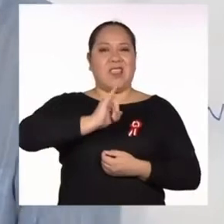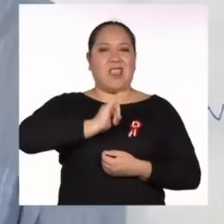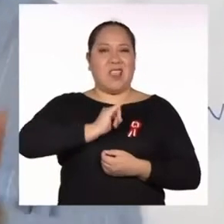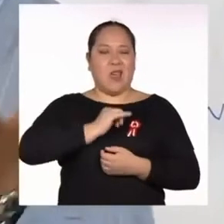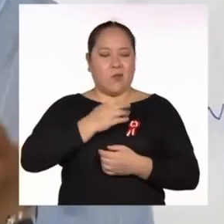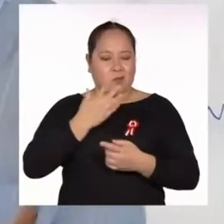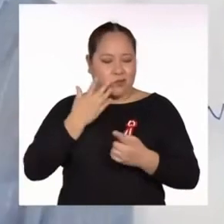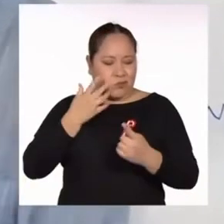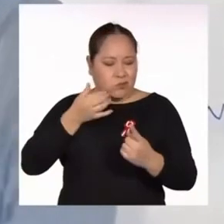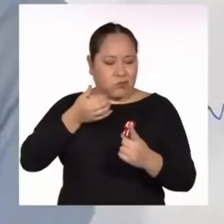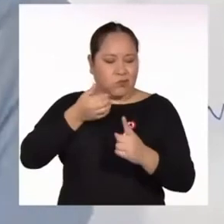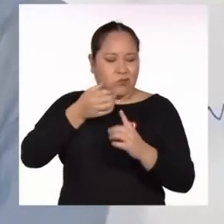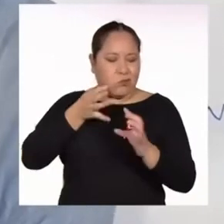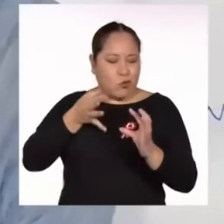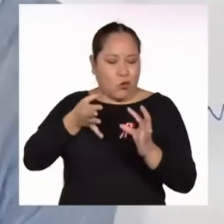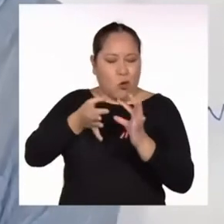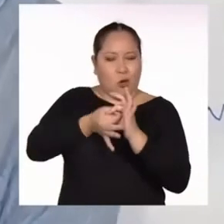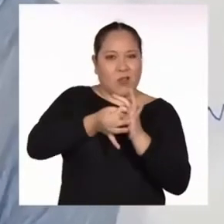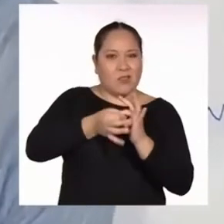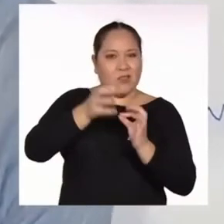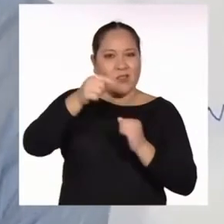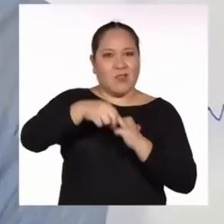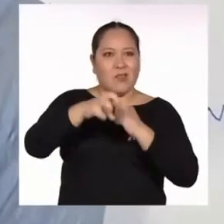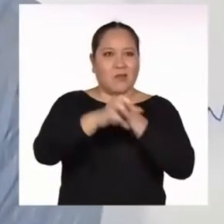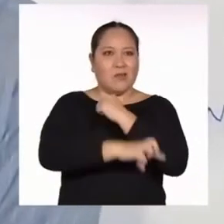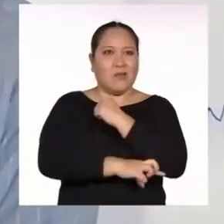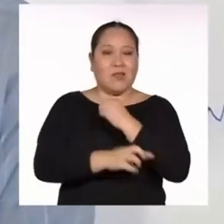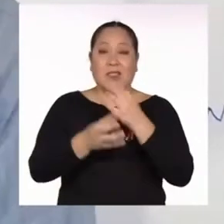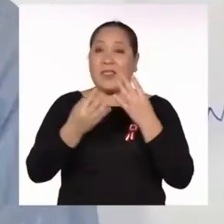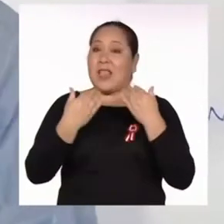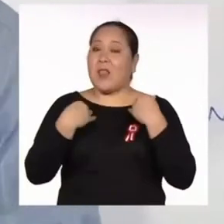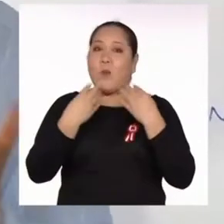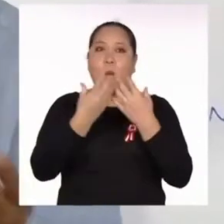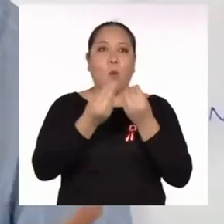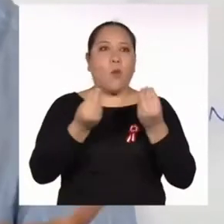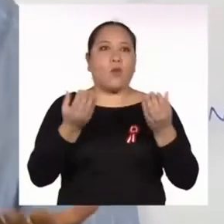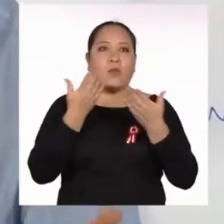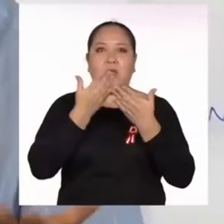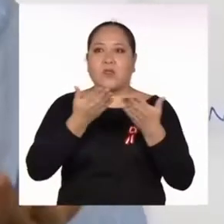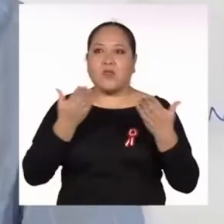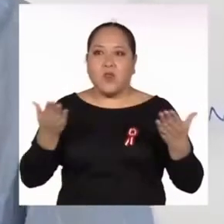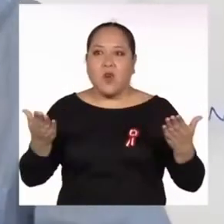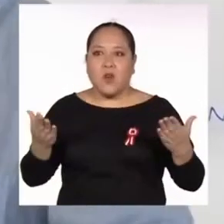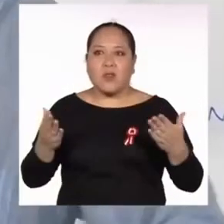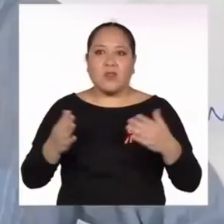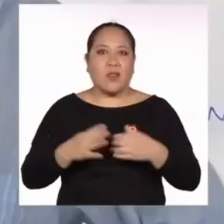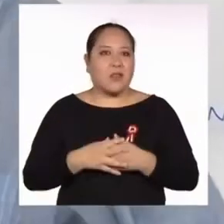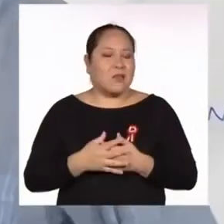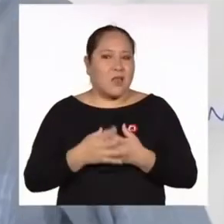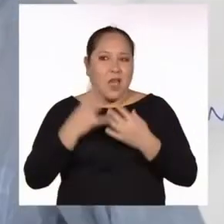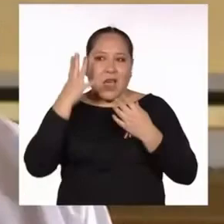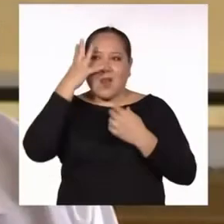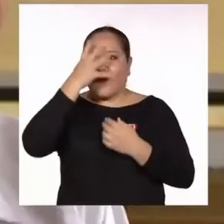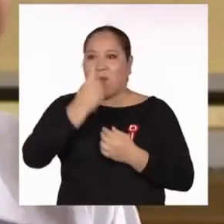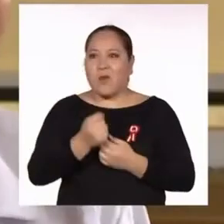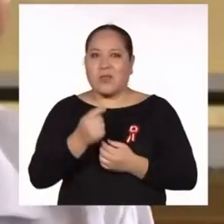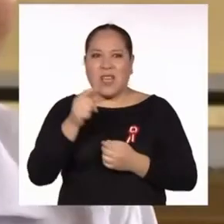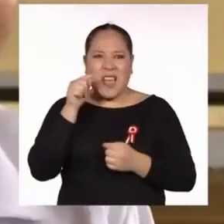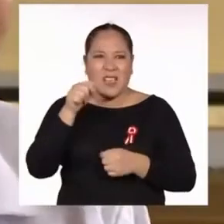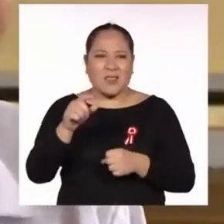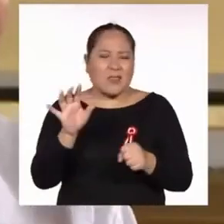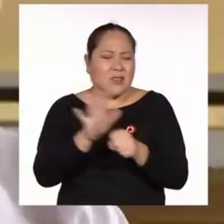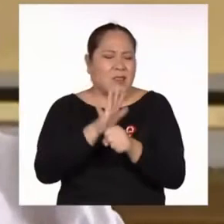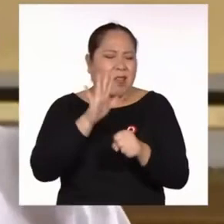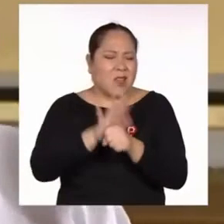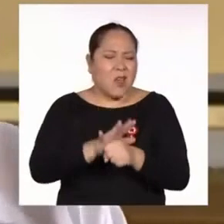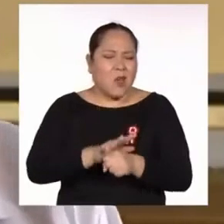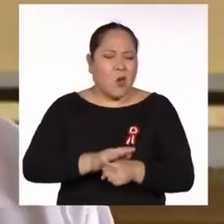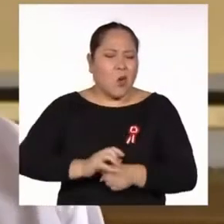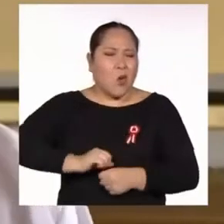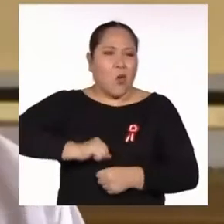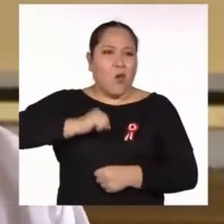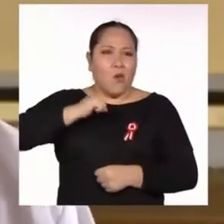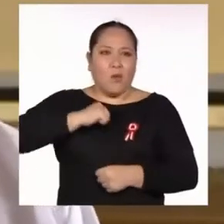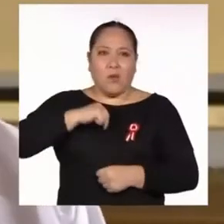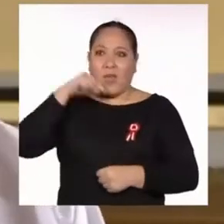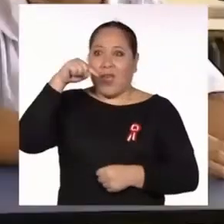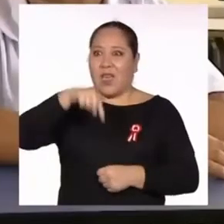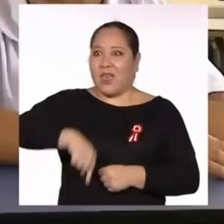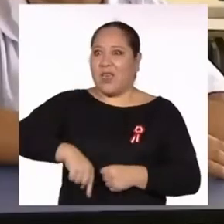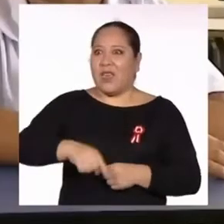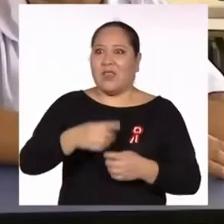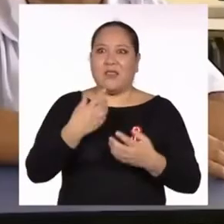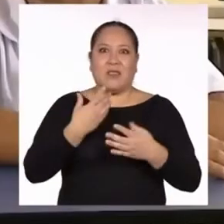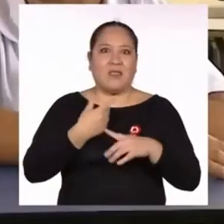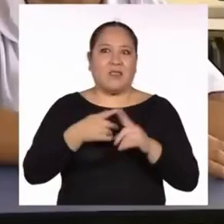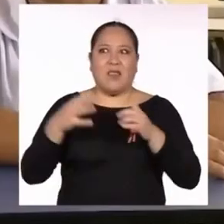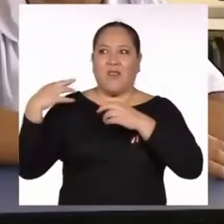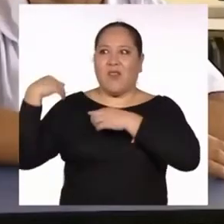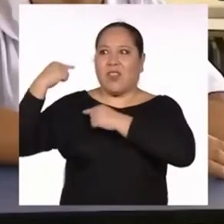tenemos tantas cosas extraordinarias nos llena de alegría y orgullo claro con todas las costumbres y tradiciones que tiene